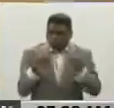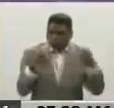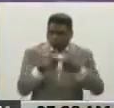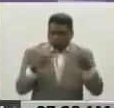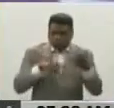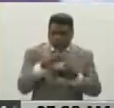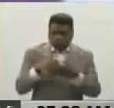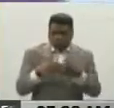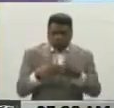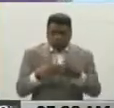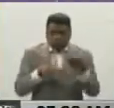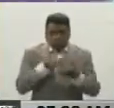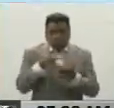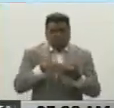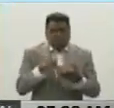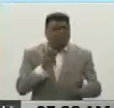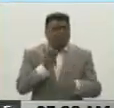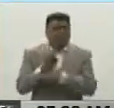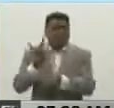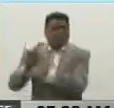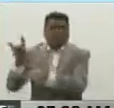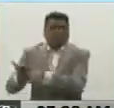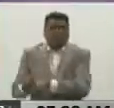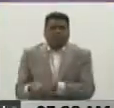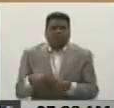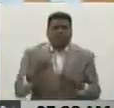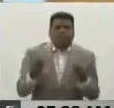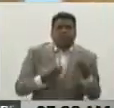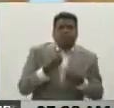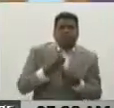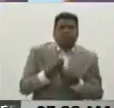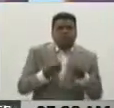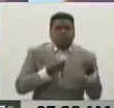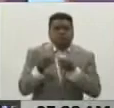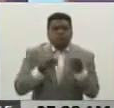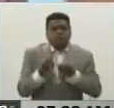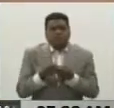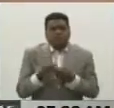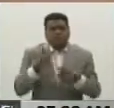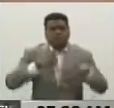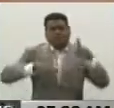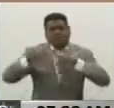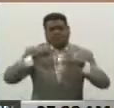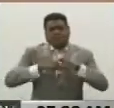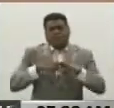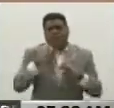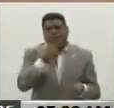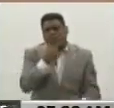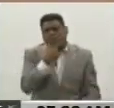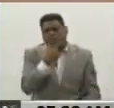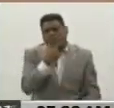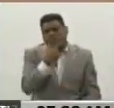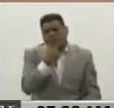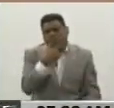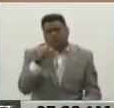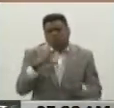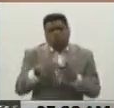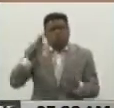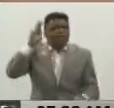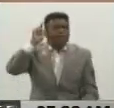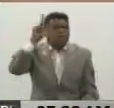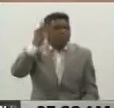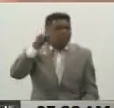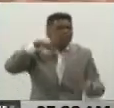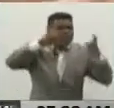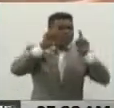las redes sociales, se está engañando? ¿Cómo digamos, manejar ese lenguaje entre los facilitadores y quienes van a estar recibiendo la información en